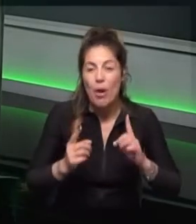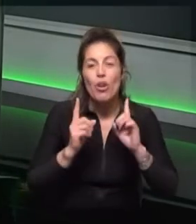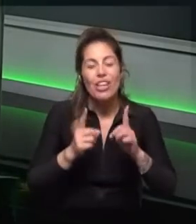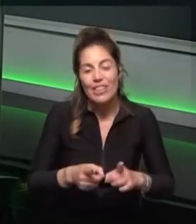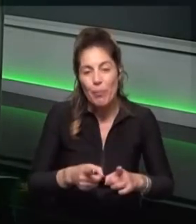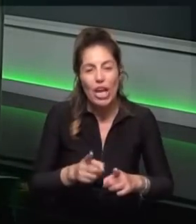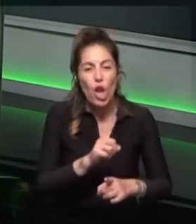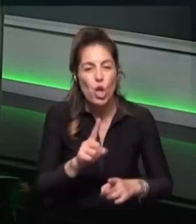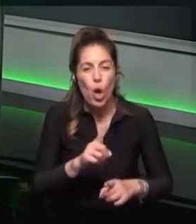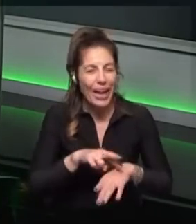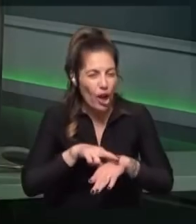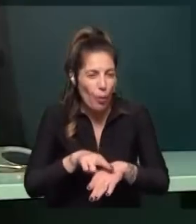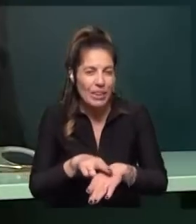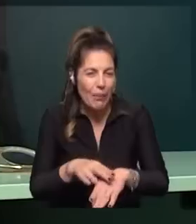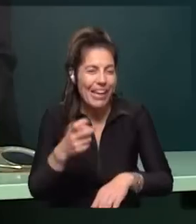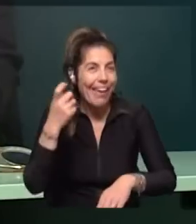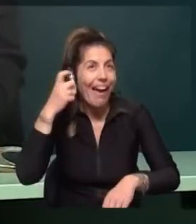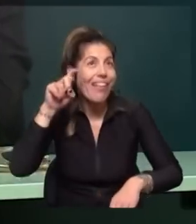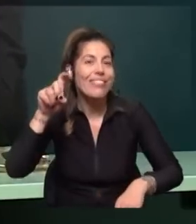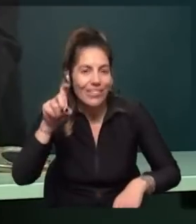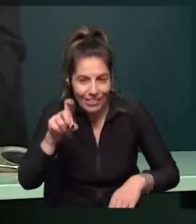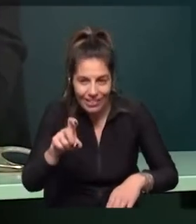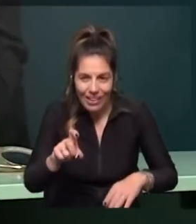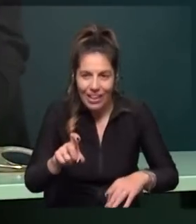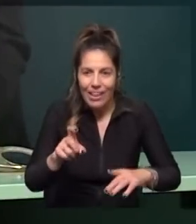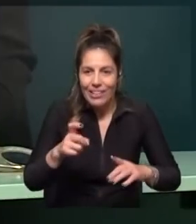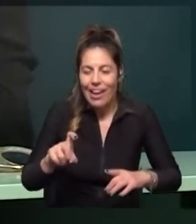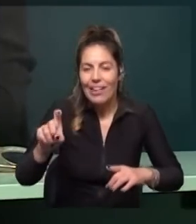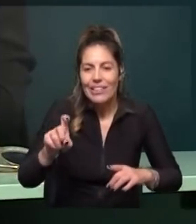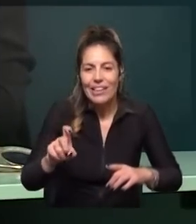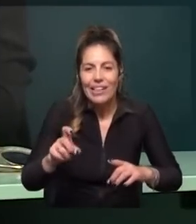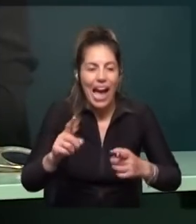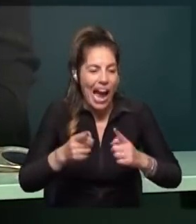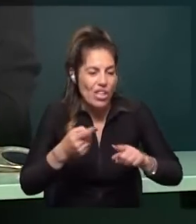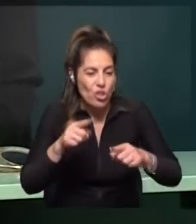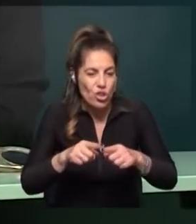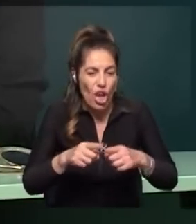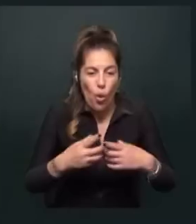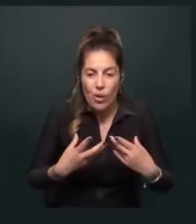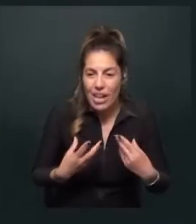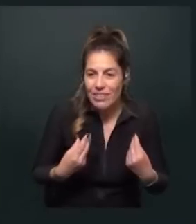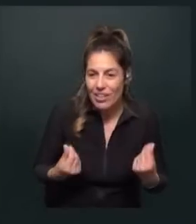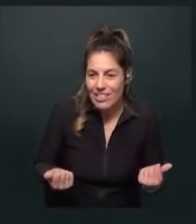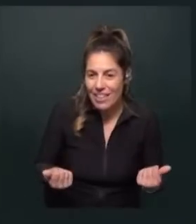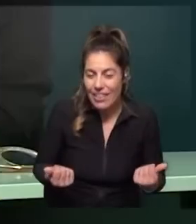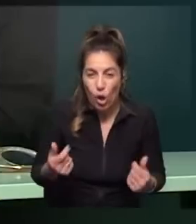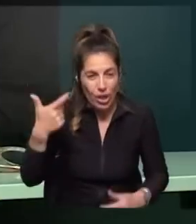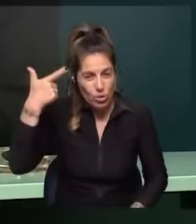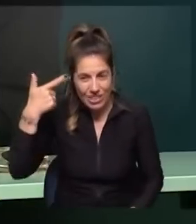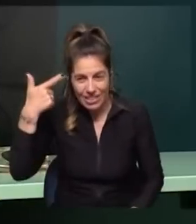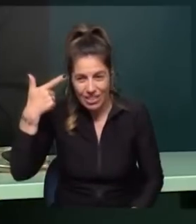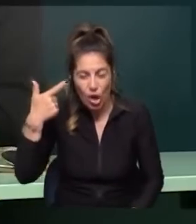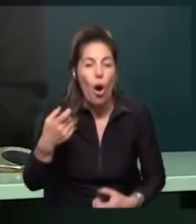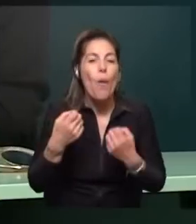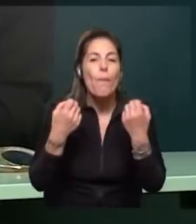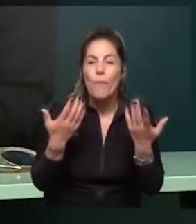no sería recomendable que alguien asociará una situación que siente con con el suicidio O sea que por